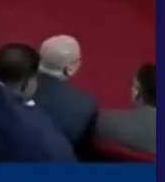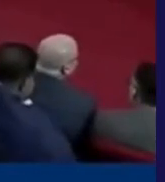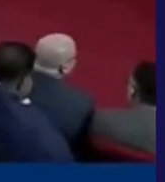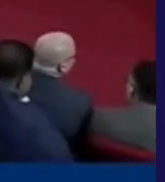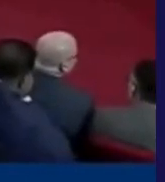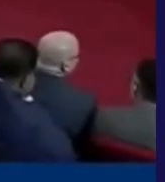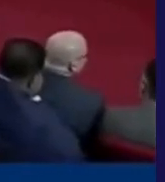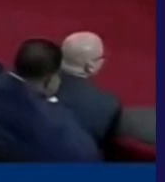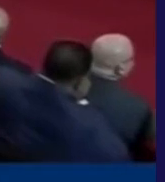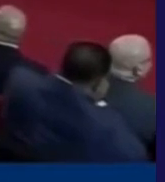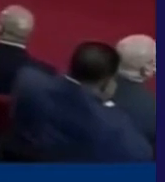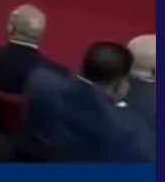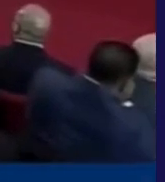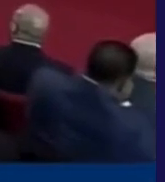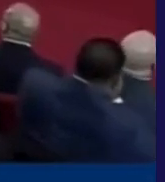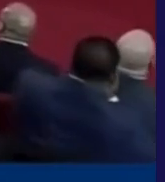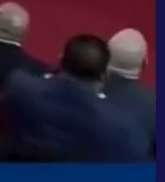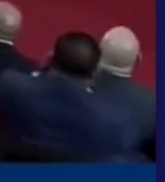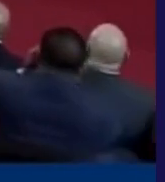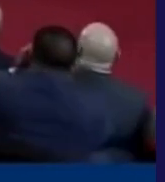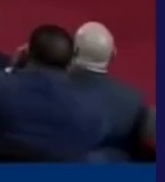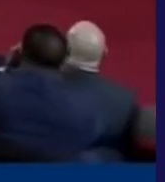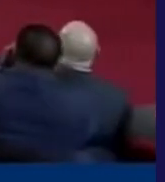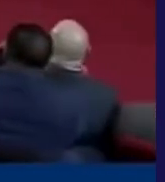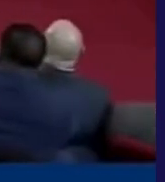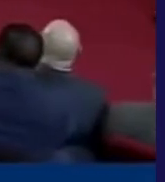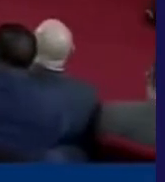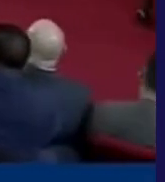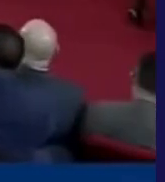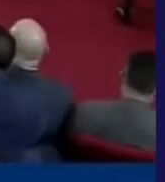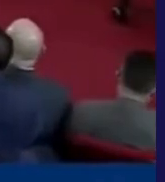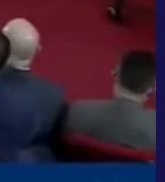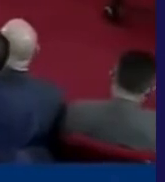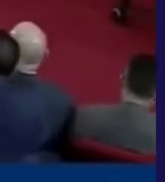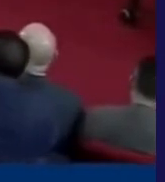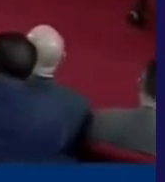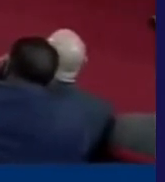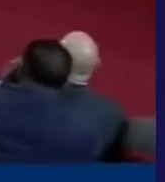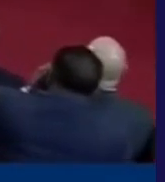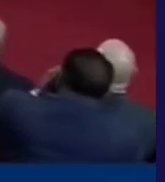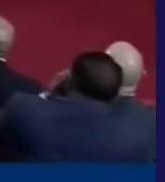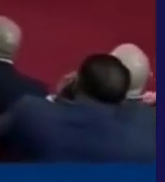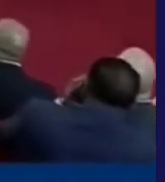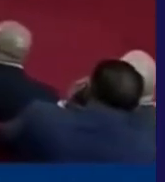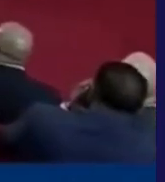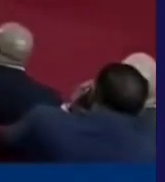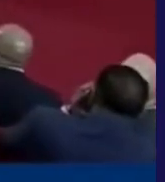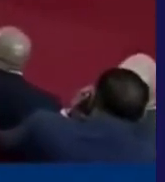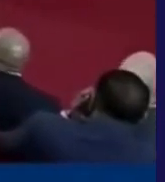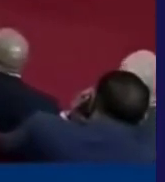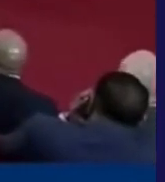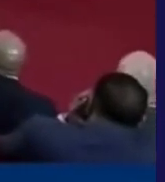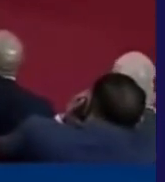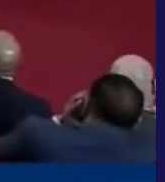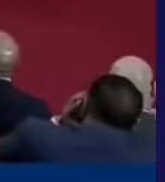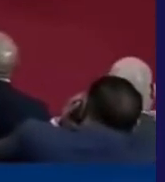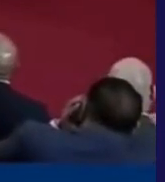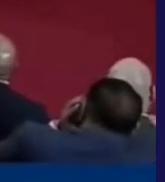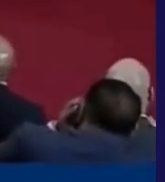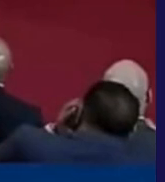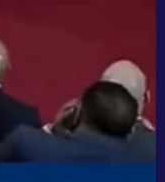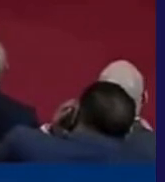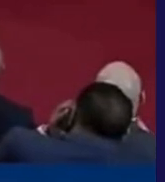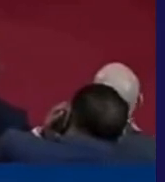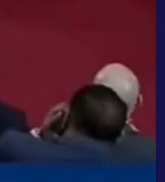tribunal supremo de justicia de Venezuela confirmó de manera inapelable la reelección de Nicolás maduro para un nuevo mandato de 6 años